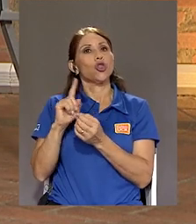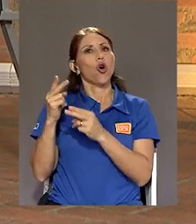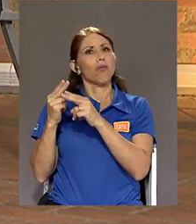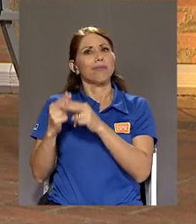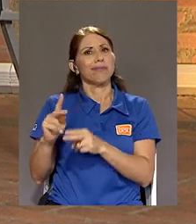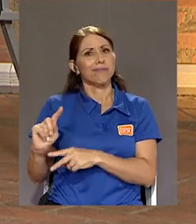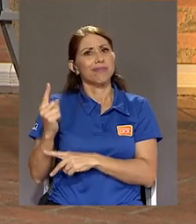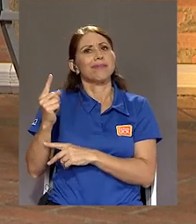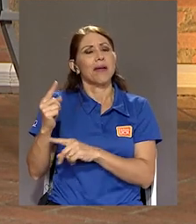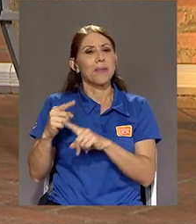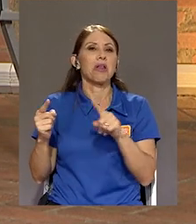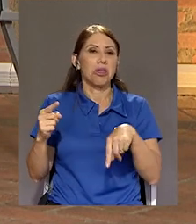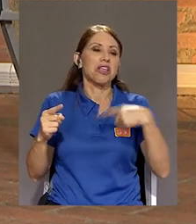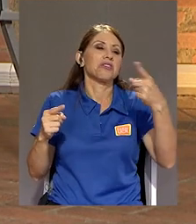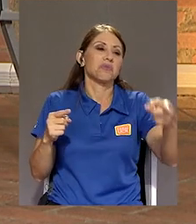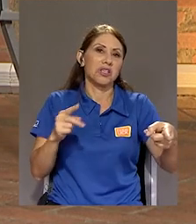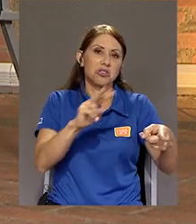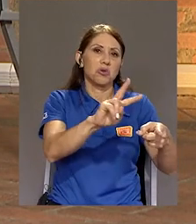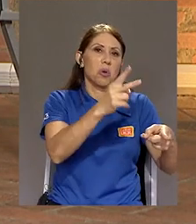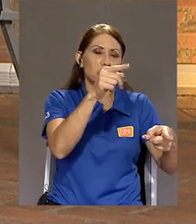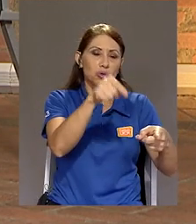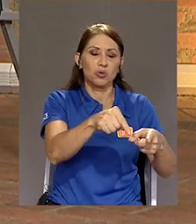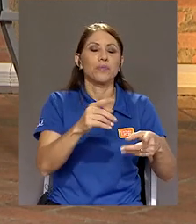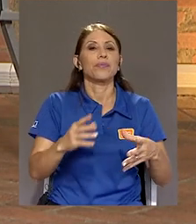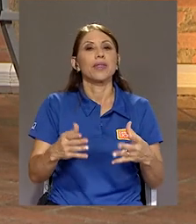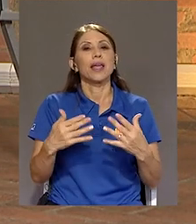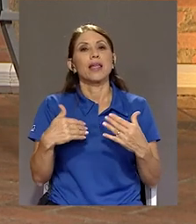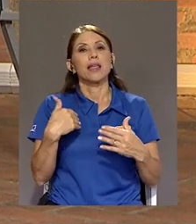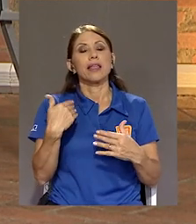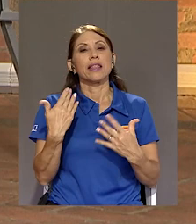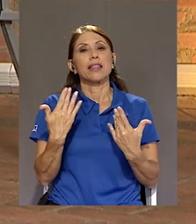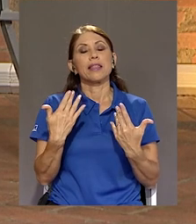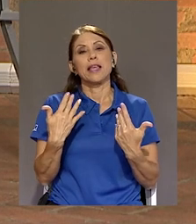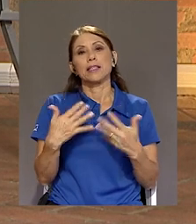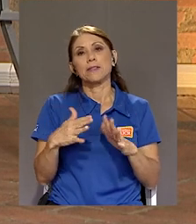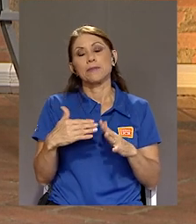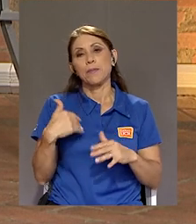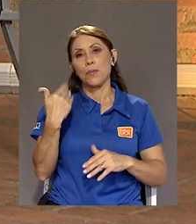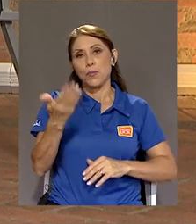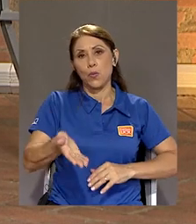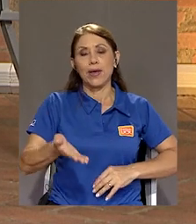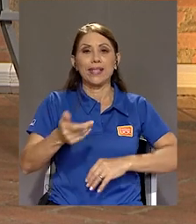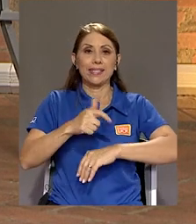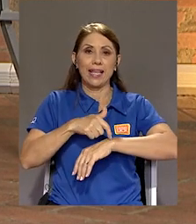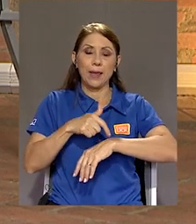Corec 2. Después, en época de